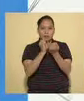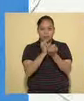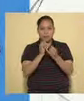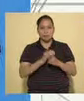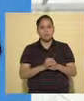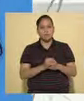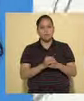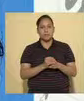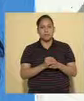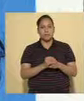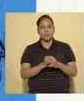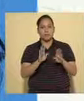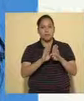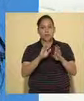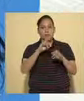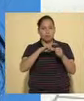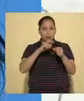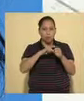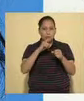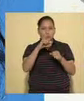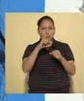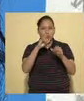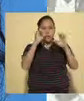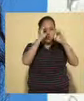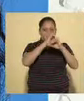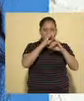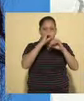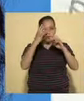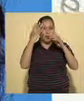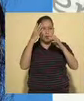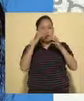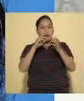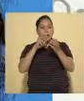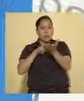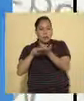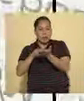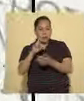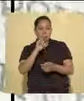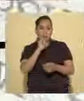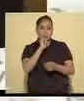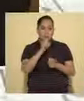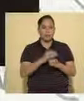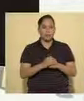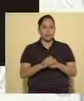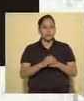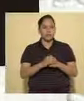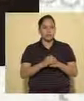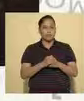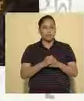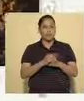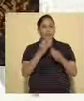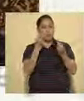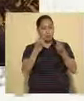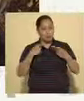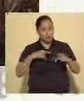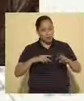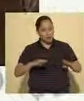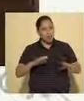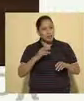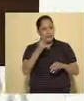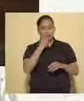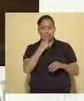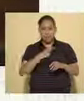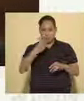de el castaño medio a oscuro sin llegar al negro. Claro, y bueno, hay mucha gente que me